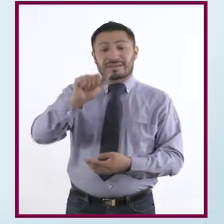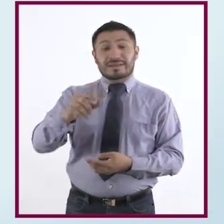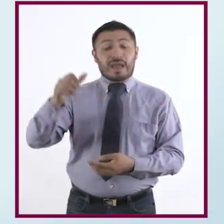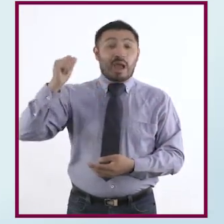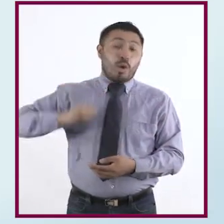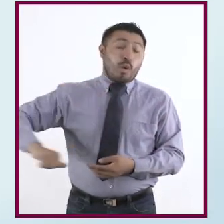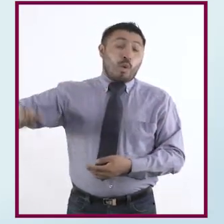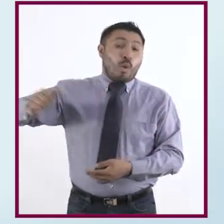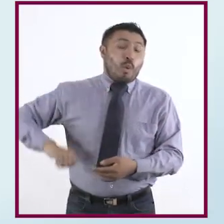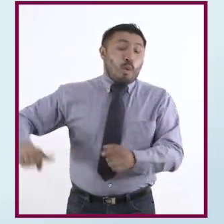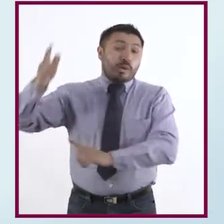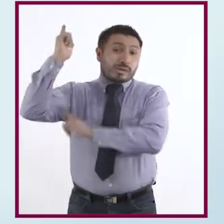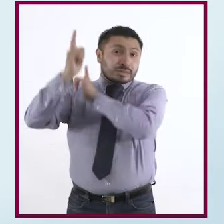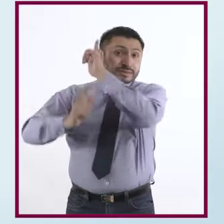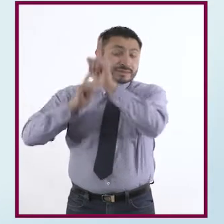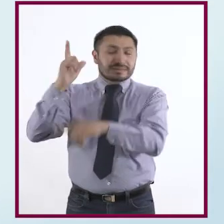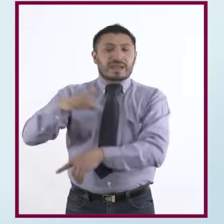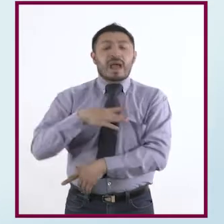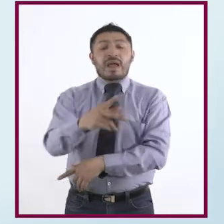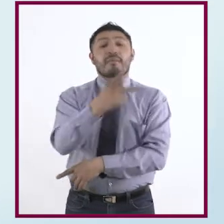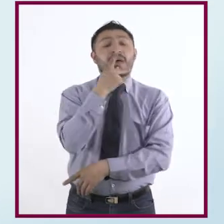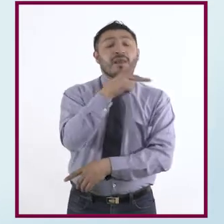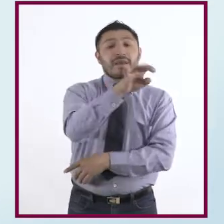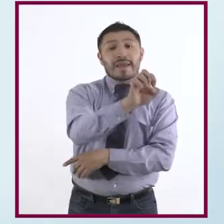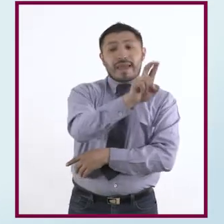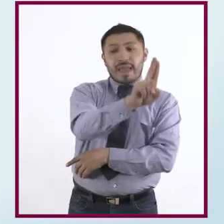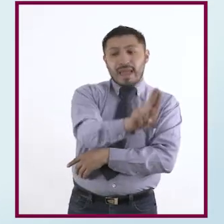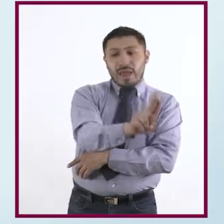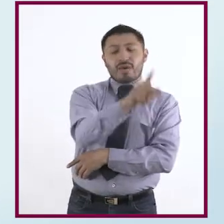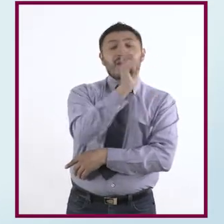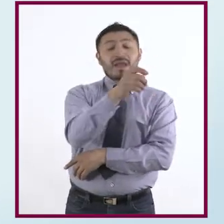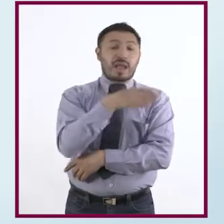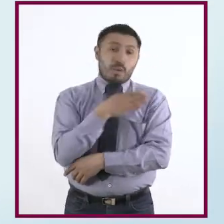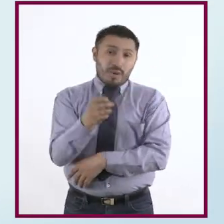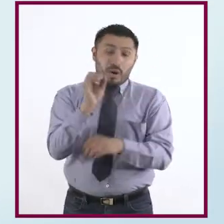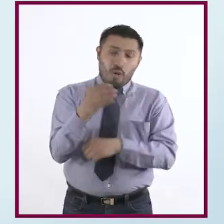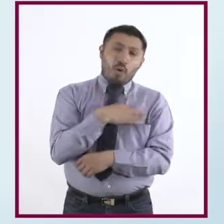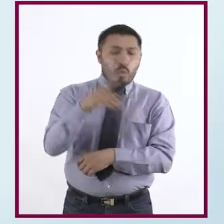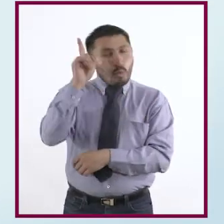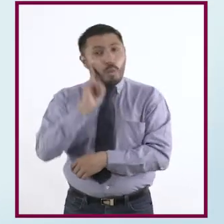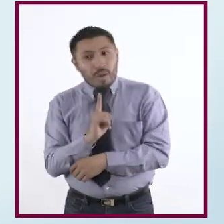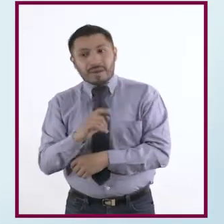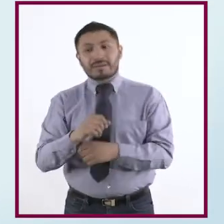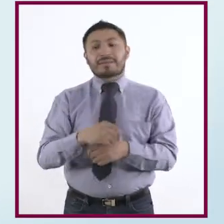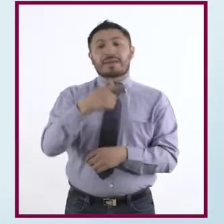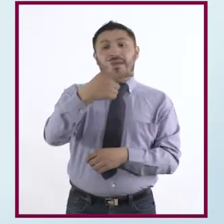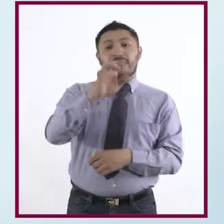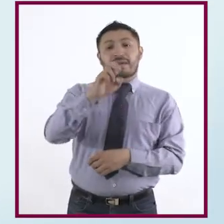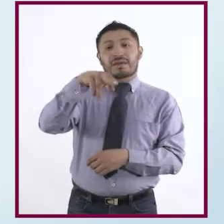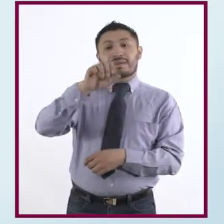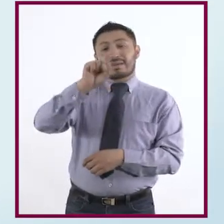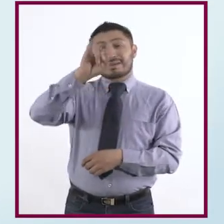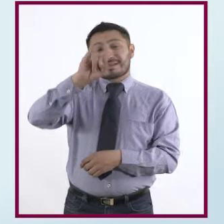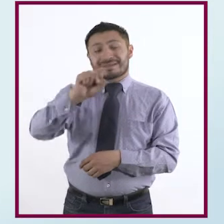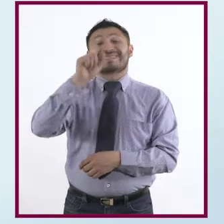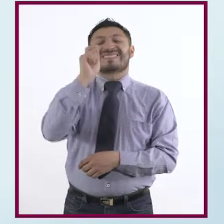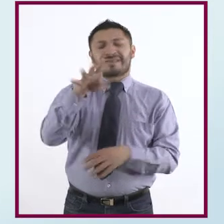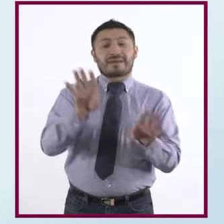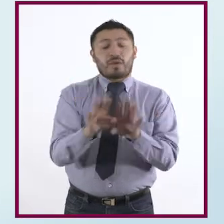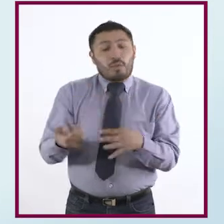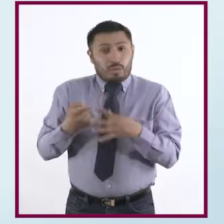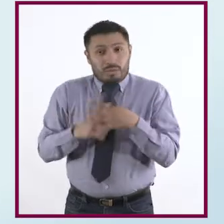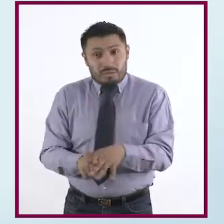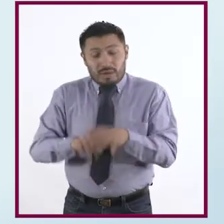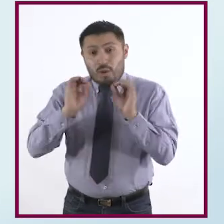antigua Grecia. Se compone de las palabras eu, que significa bueno o buena, y génesis, que se traduce como origen